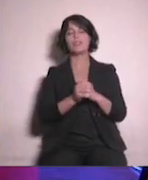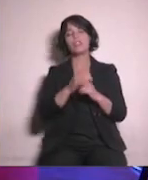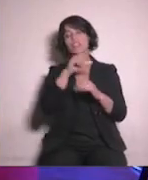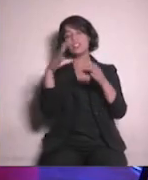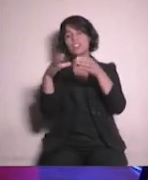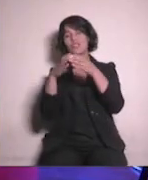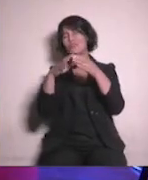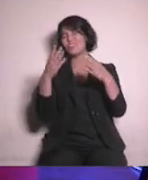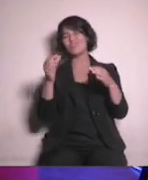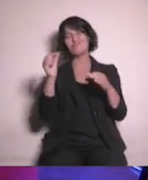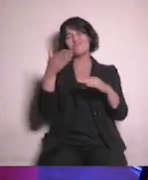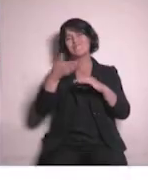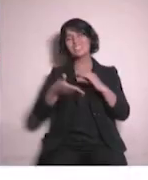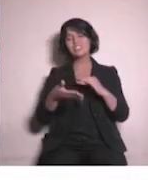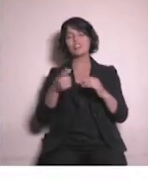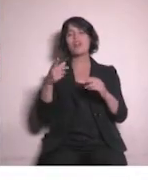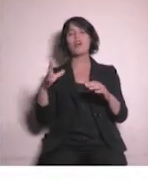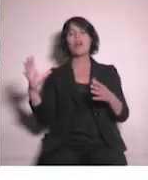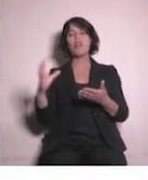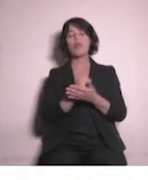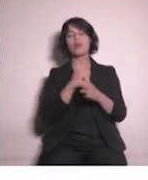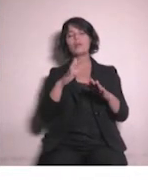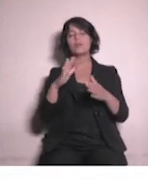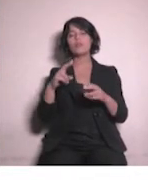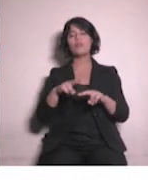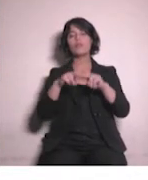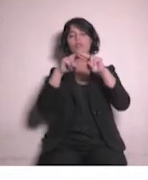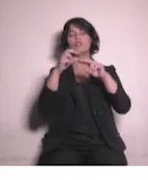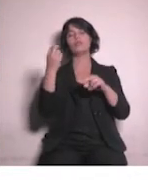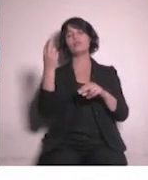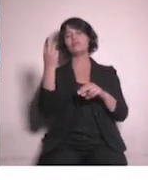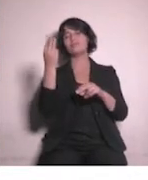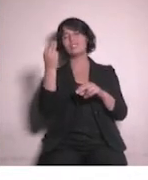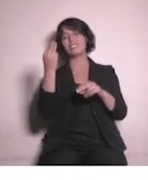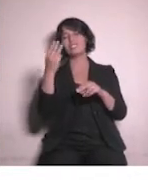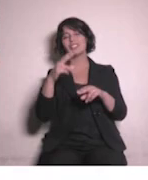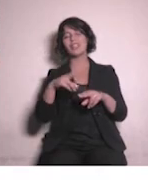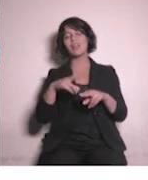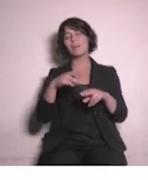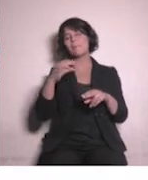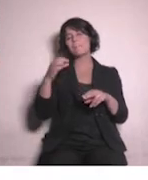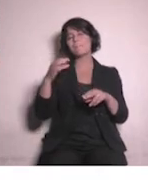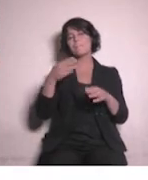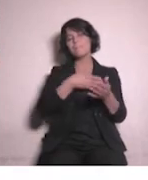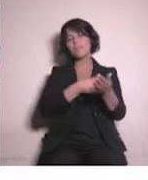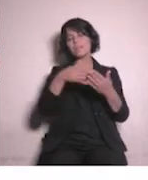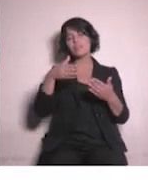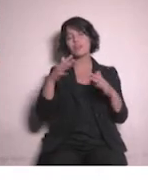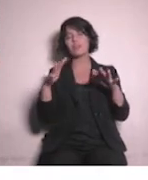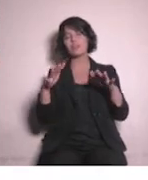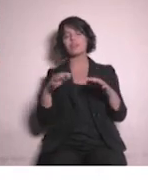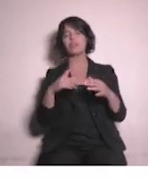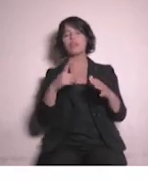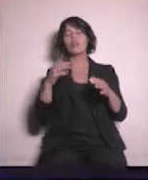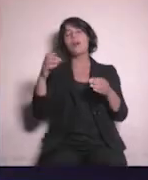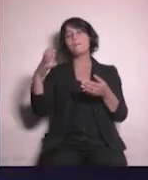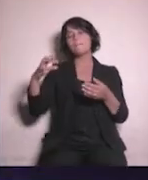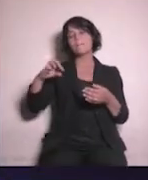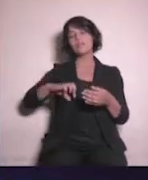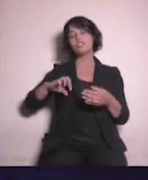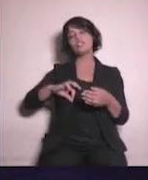grupo logra acumular en su vida solo 13 millones en promedio. Y por lo tanto tiene una pensión de 78